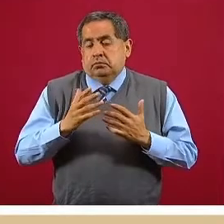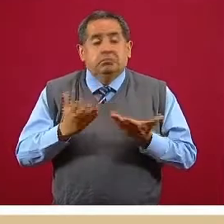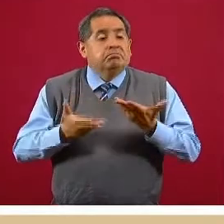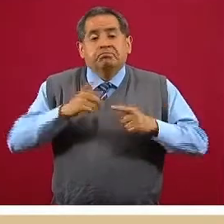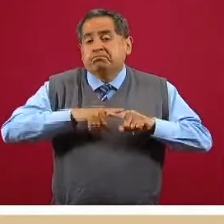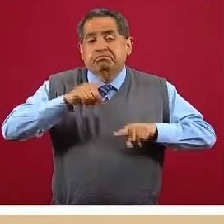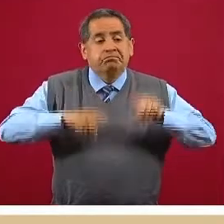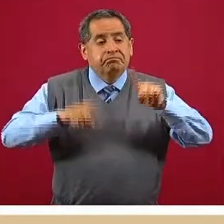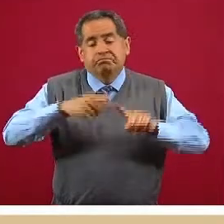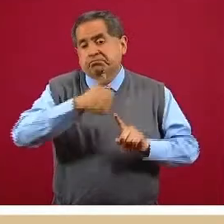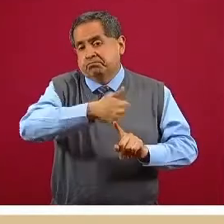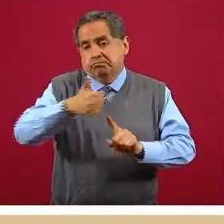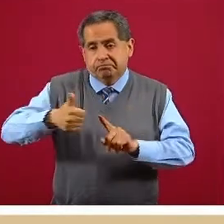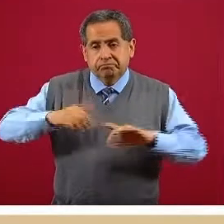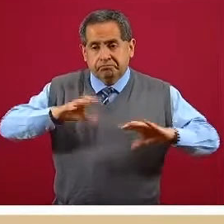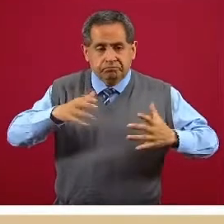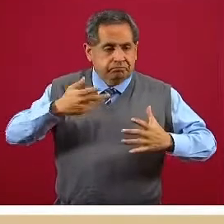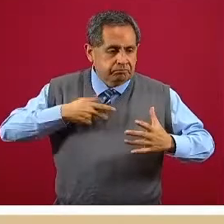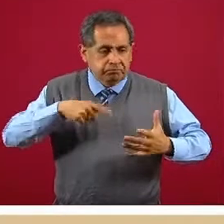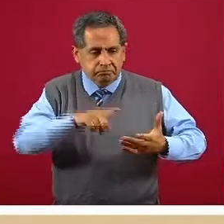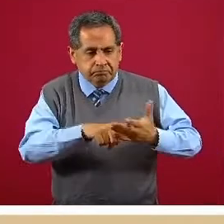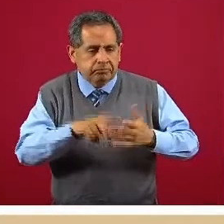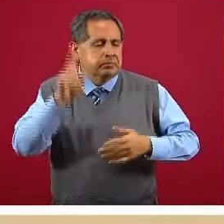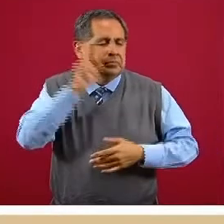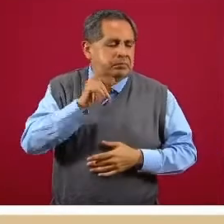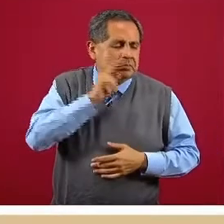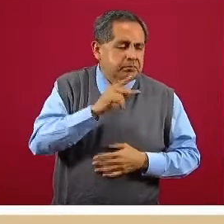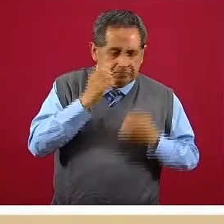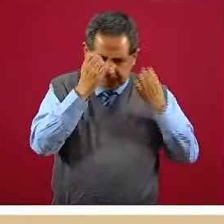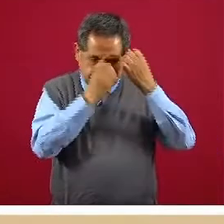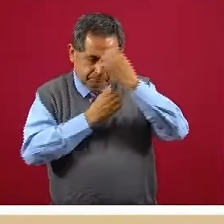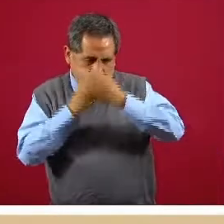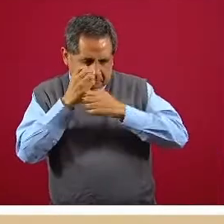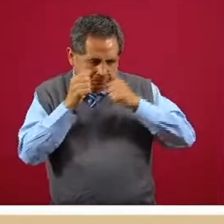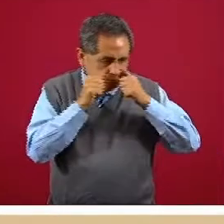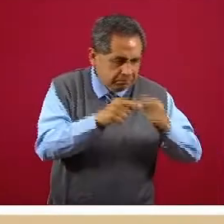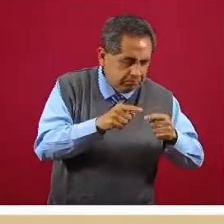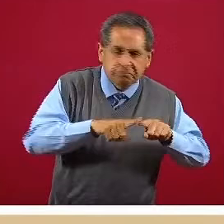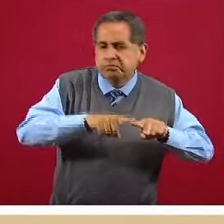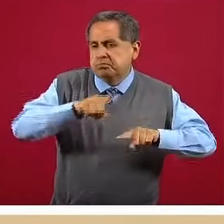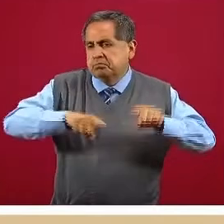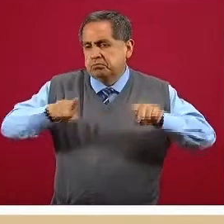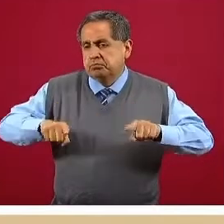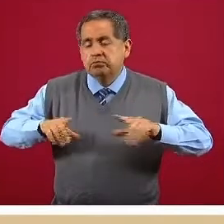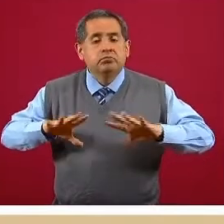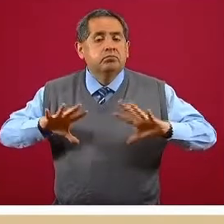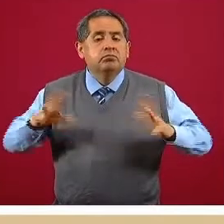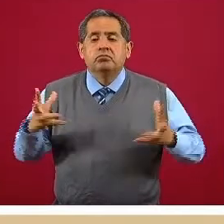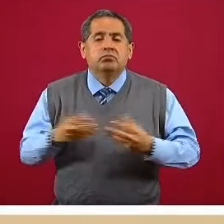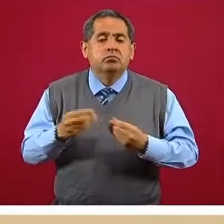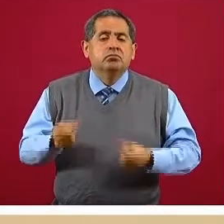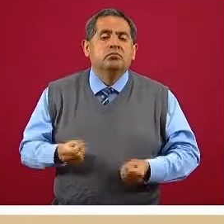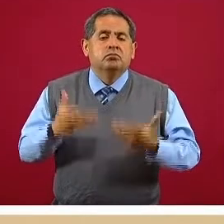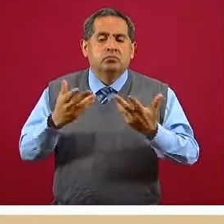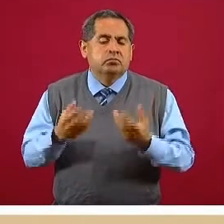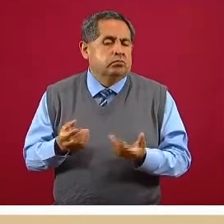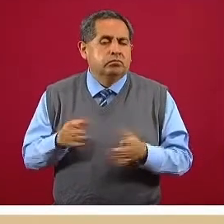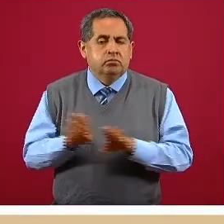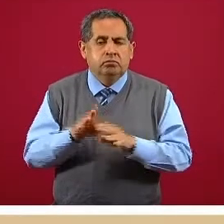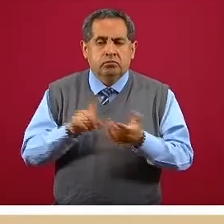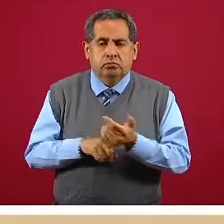del estadio clínico en el cual se encuentra la persona cuando demanda la atención médica. Hasta el momento de este